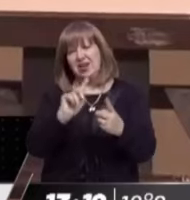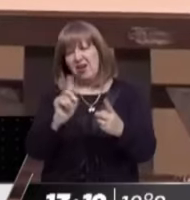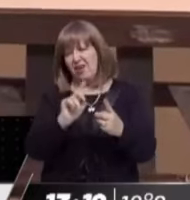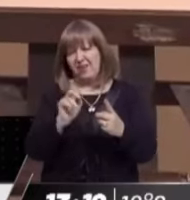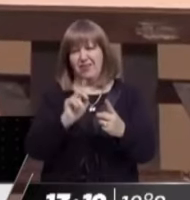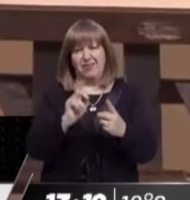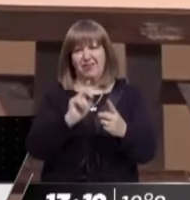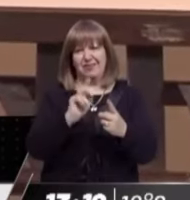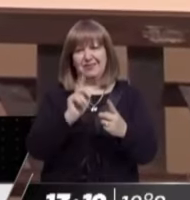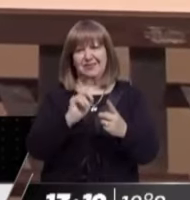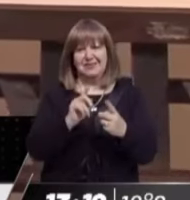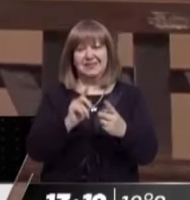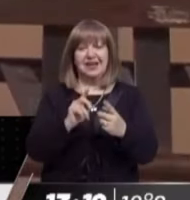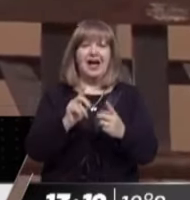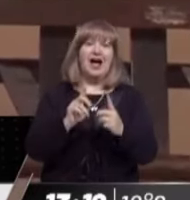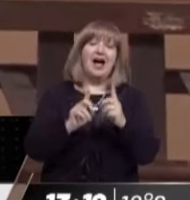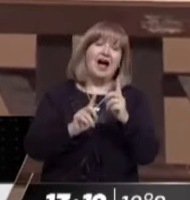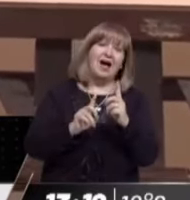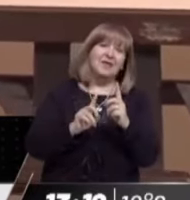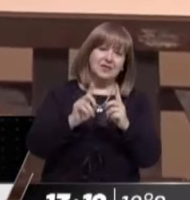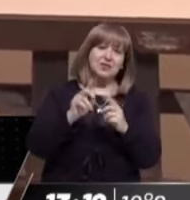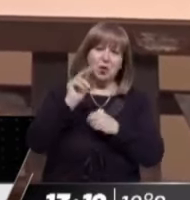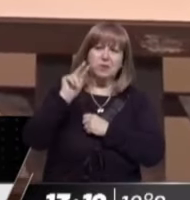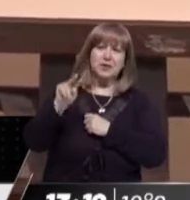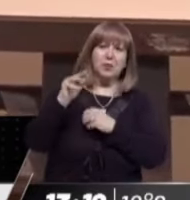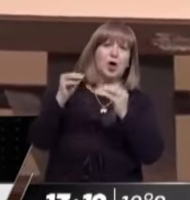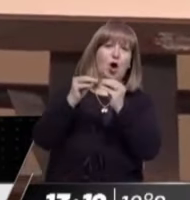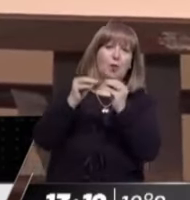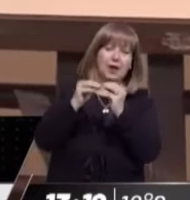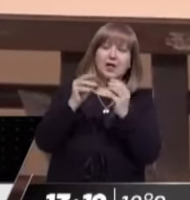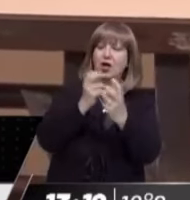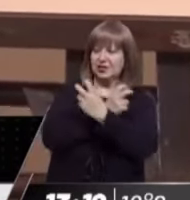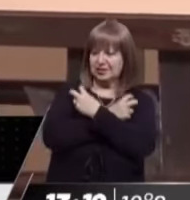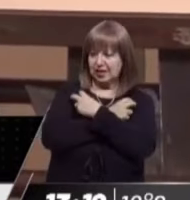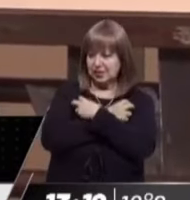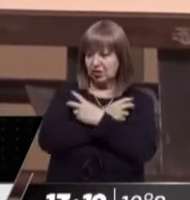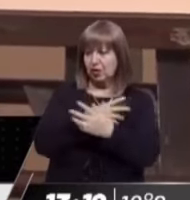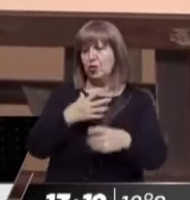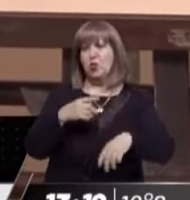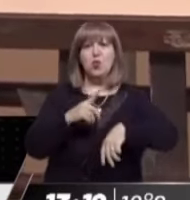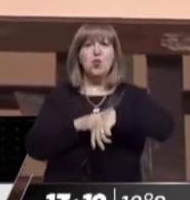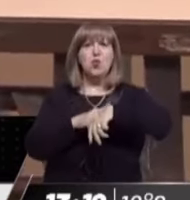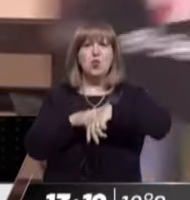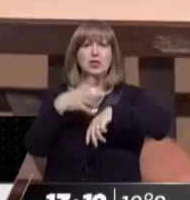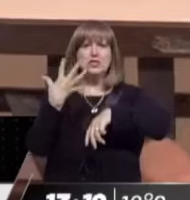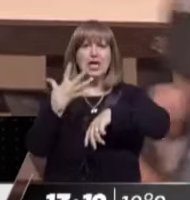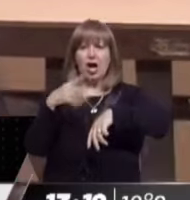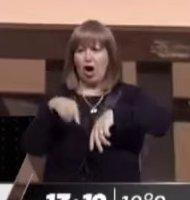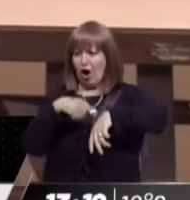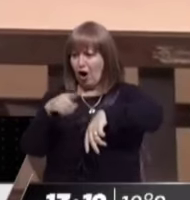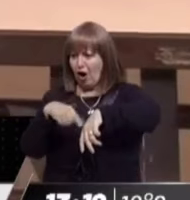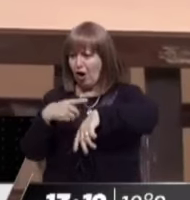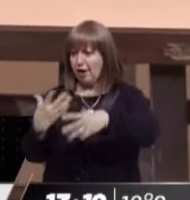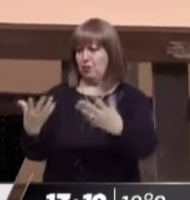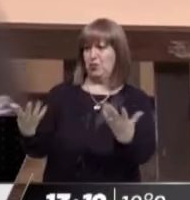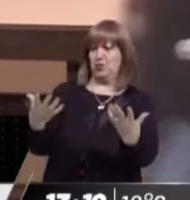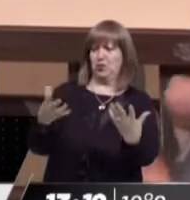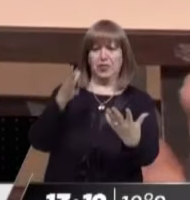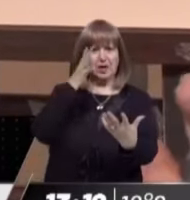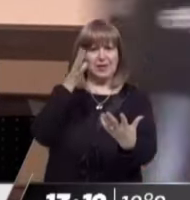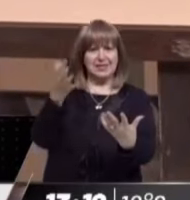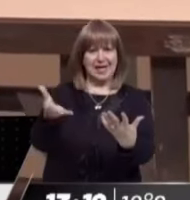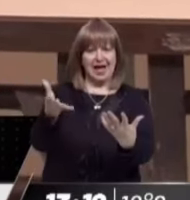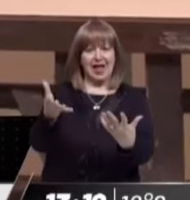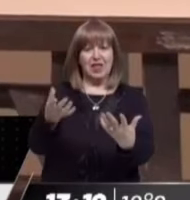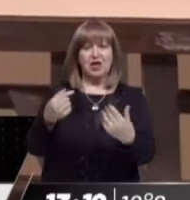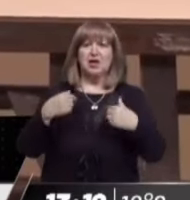Nada. He visto a un niño que ve en TikTok como 5 horas. Sí, y más también te digo.